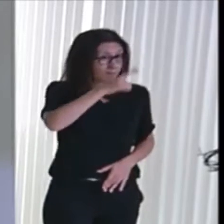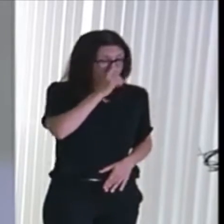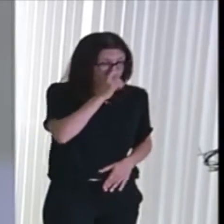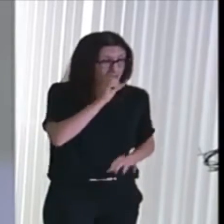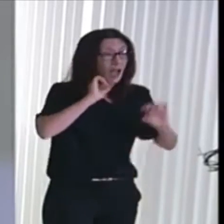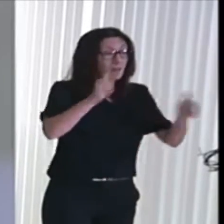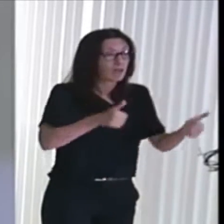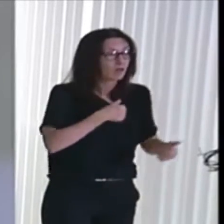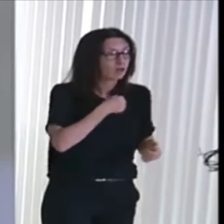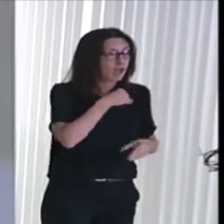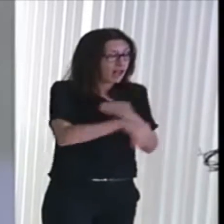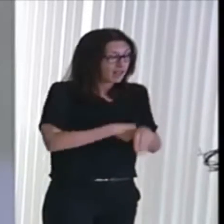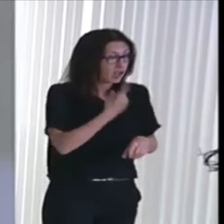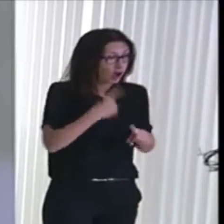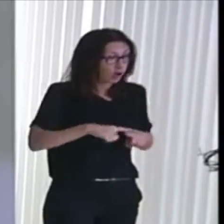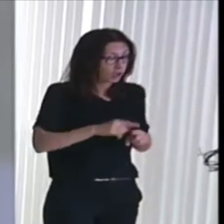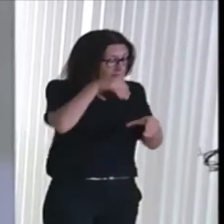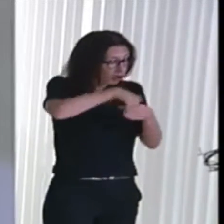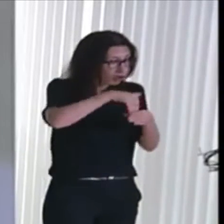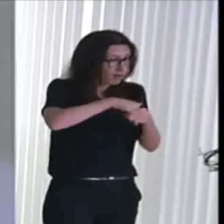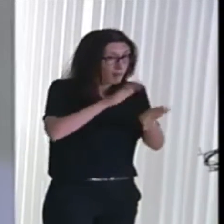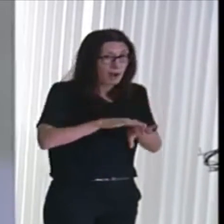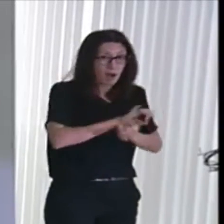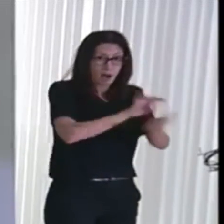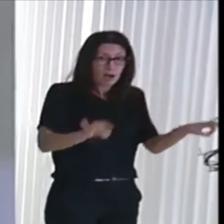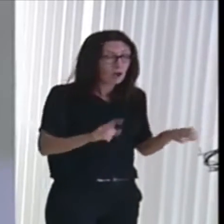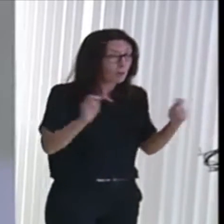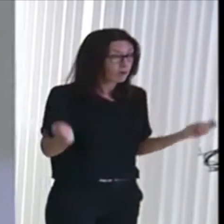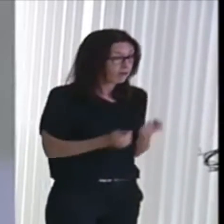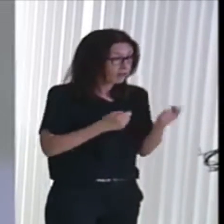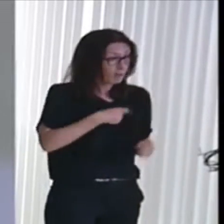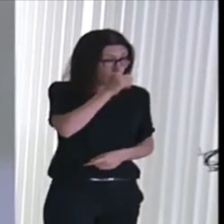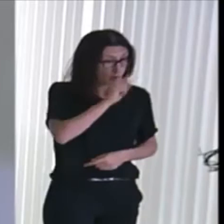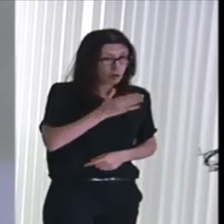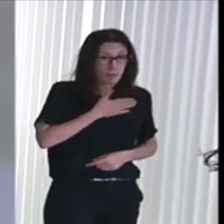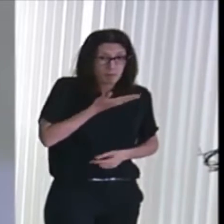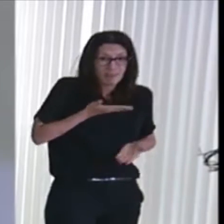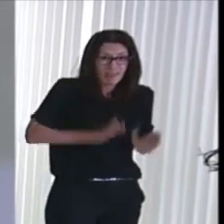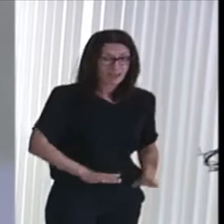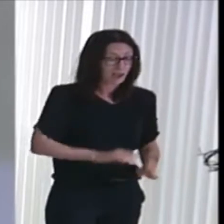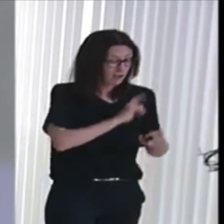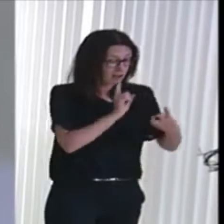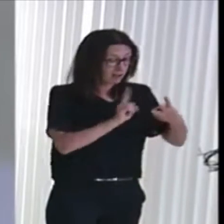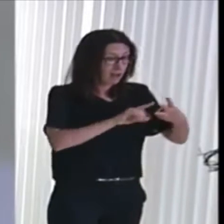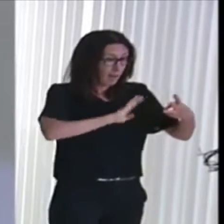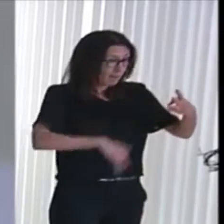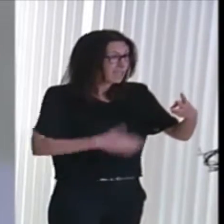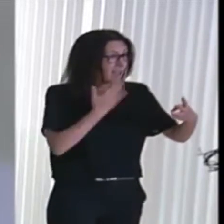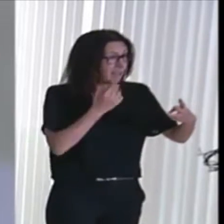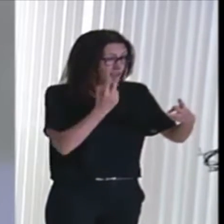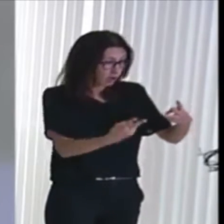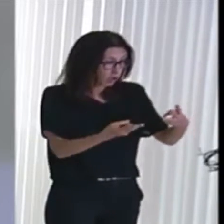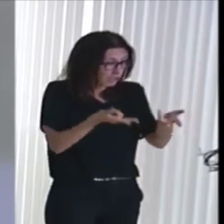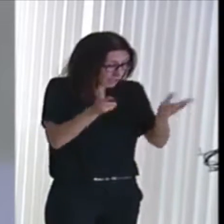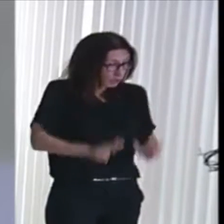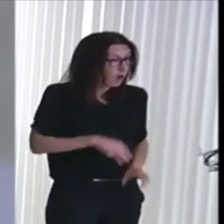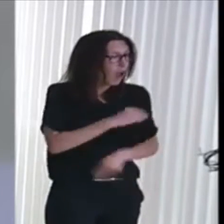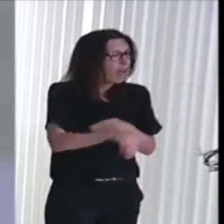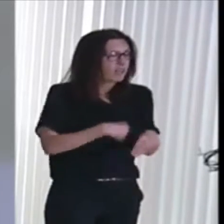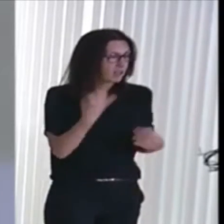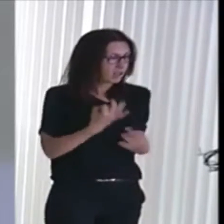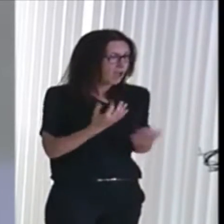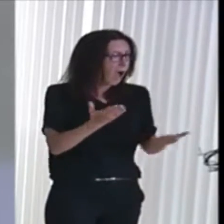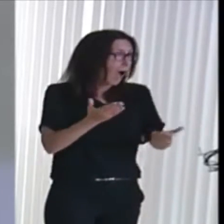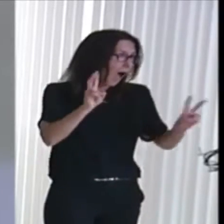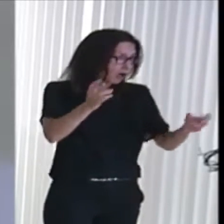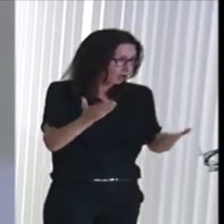hacer publicidad, ensobrábamos y mandábamos. Ellas estaban sentadas, la más pequeña tenía 2 años, estaba en el suelo y no hacía más que romper que